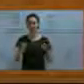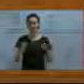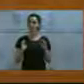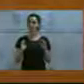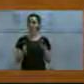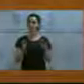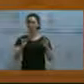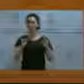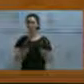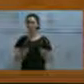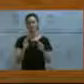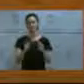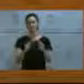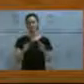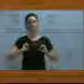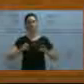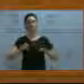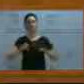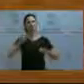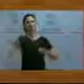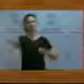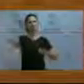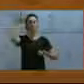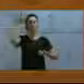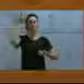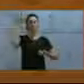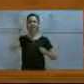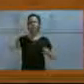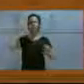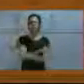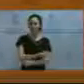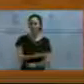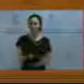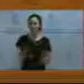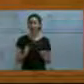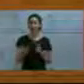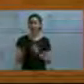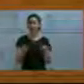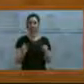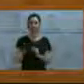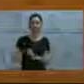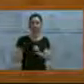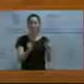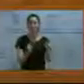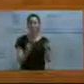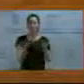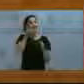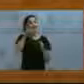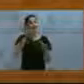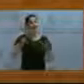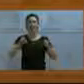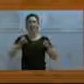discursos e iniciativas inflamadas de retórica, intervenciones y debates con más ideología que pragmatismo.